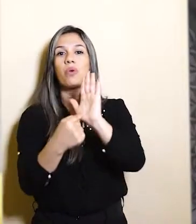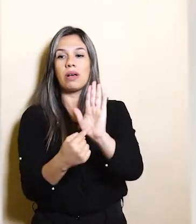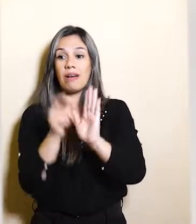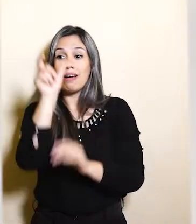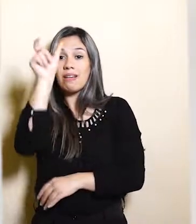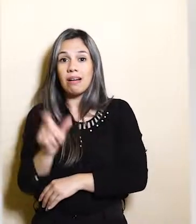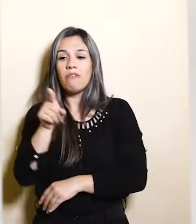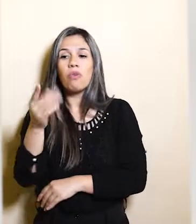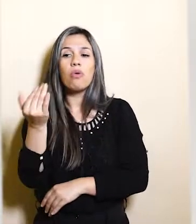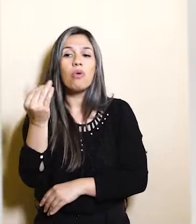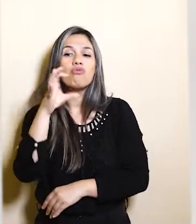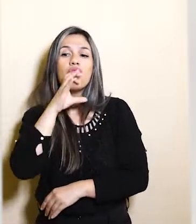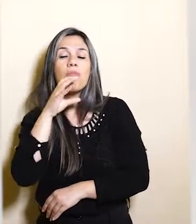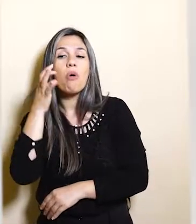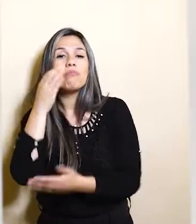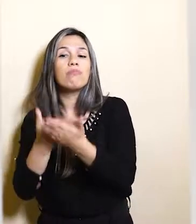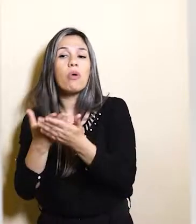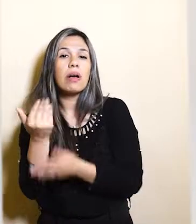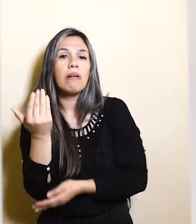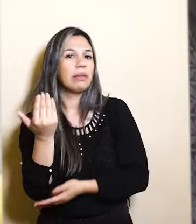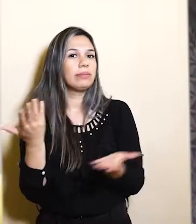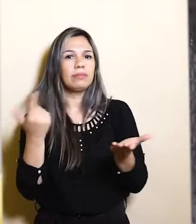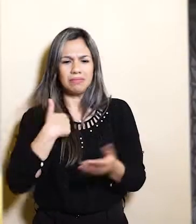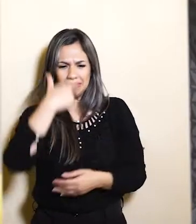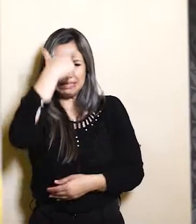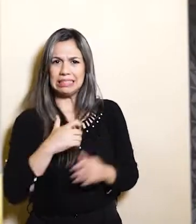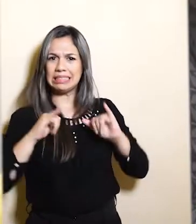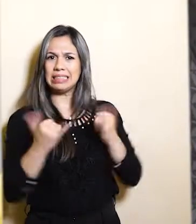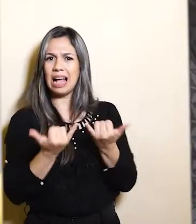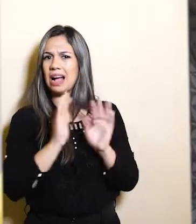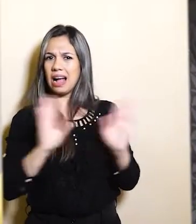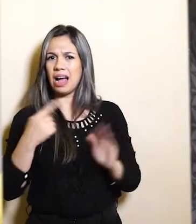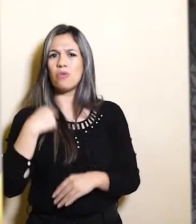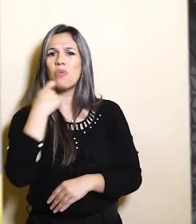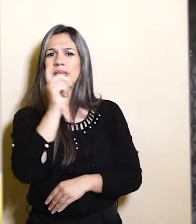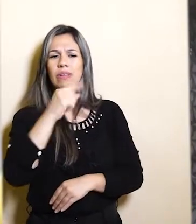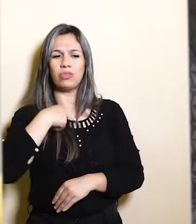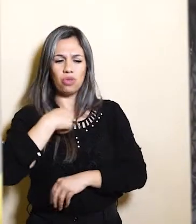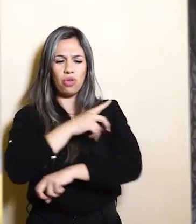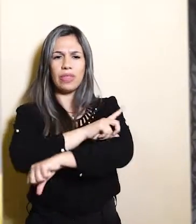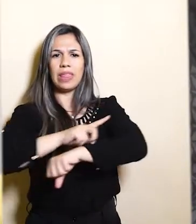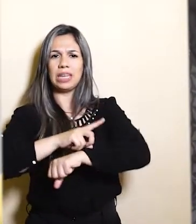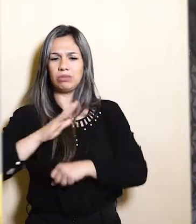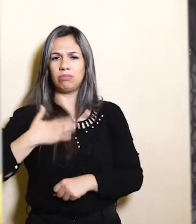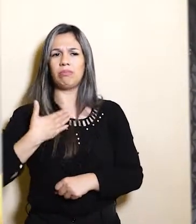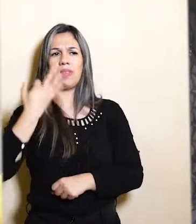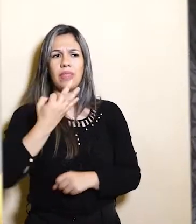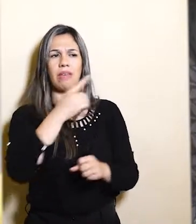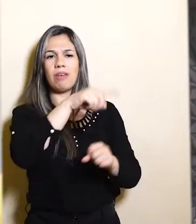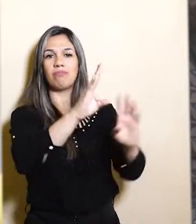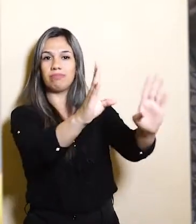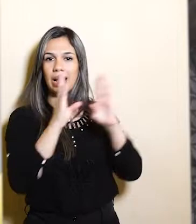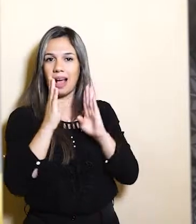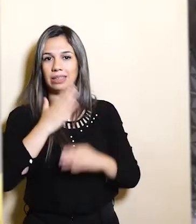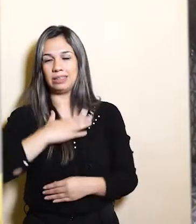prueba cuando se intenta investigar el abuso sexual, en vez de convertirse en sujetas de derechos y sujetas de atención integral.